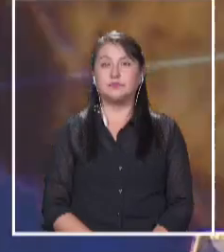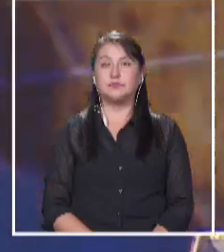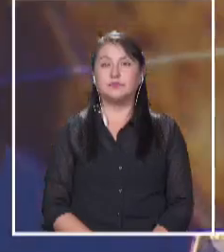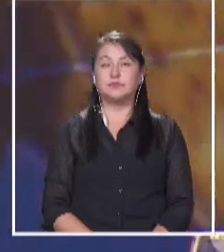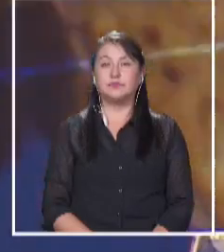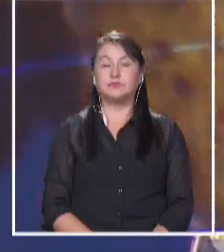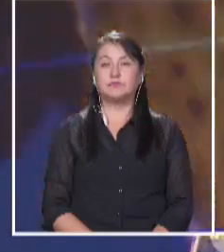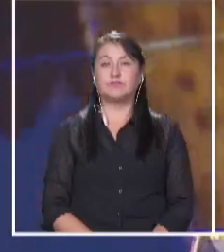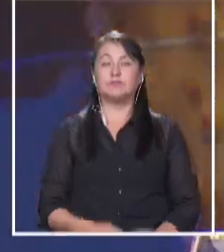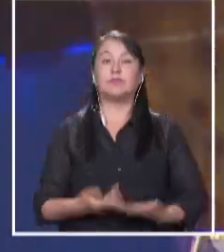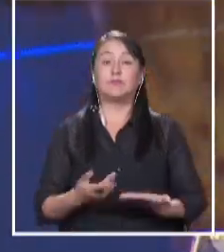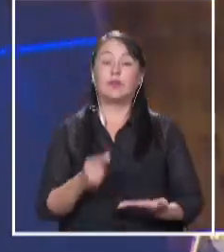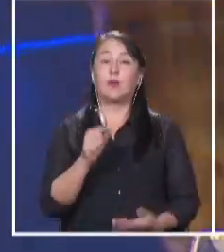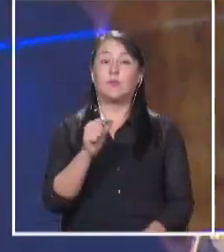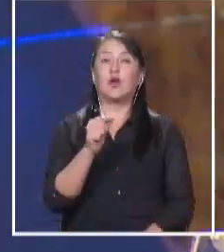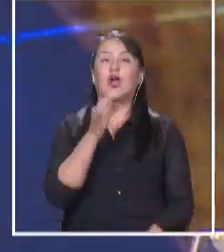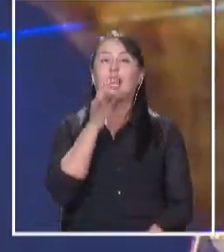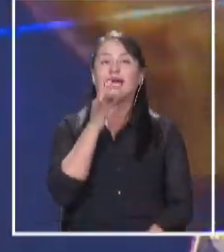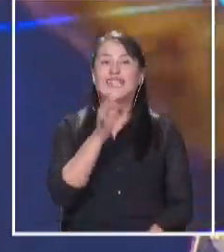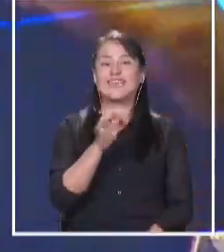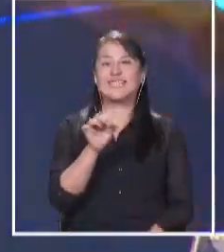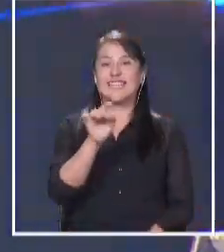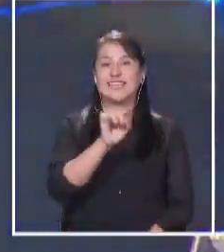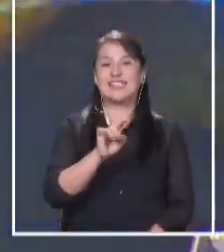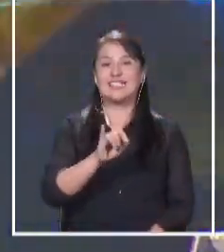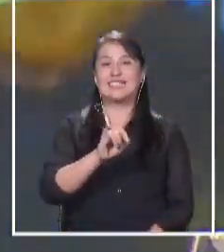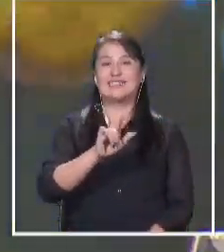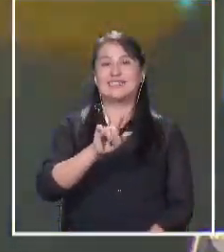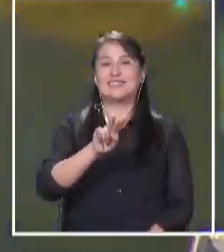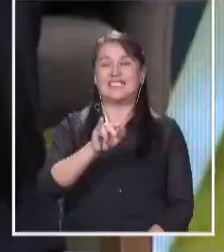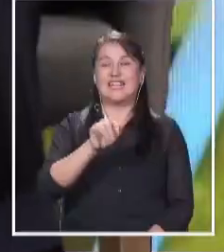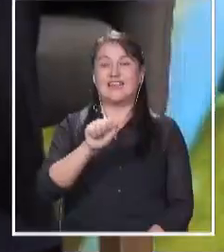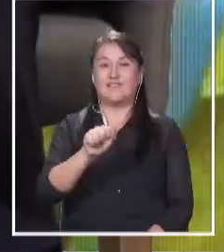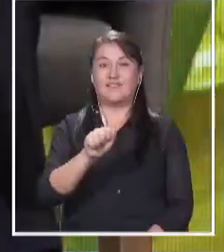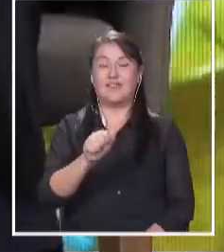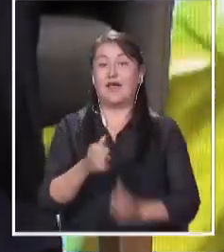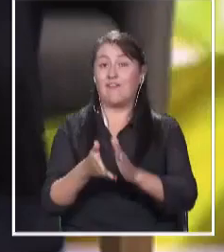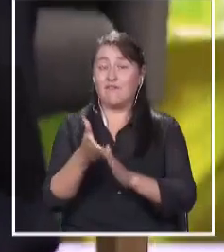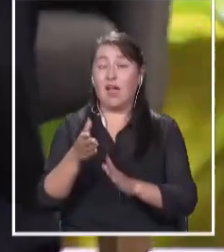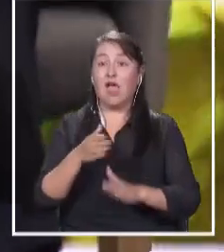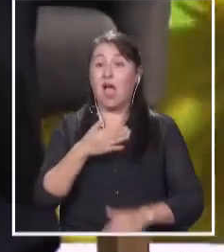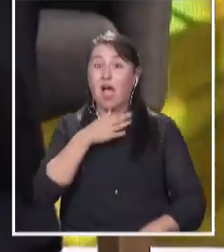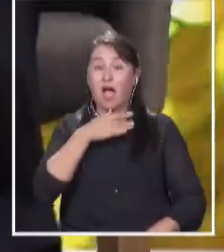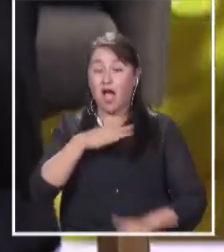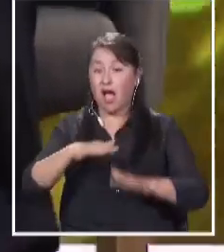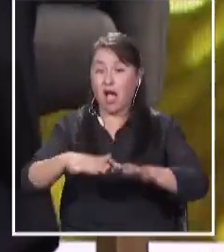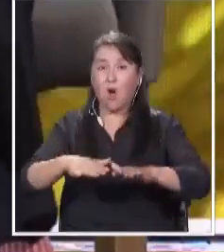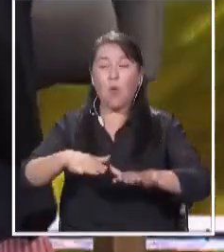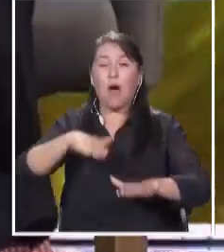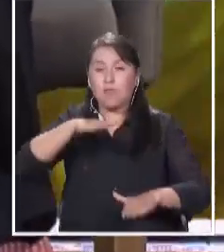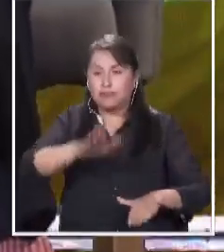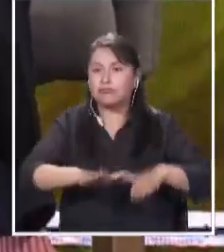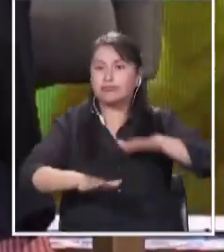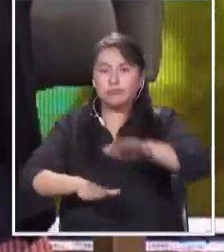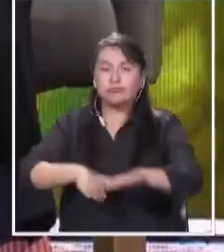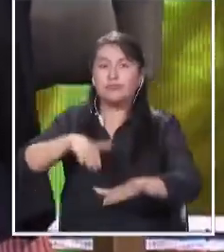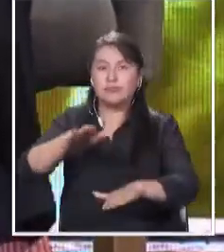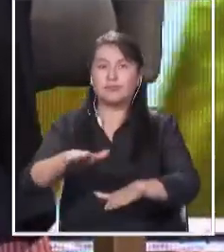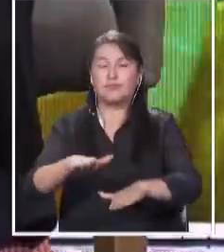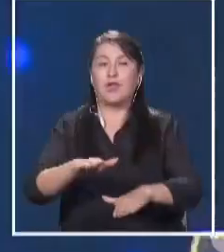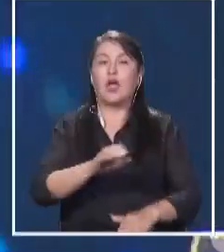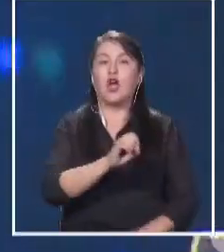un poco lo que decía Silvia, ¿no? Hay que salir a mojarse un ratito, ¿ah? Vayan a conocer el mar, mójense las patitas. Osvaldo, muy